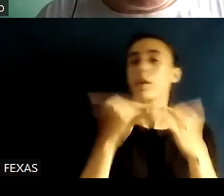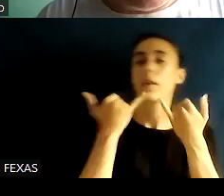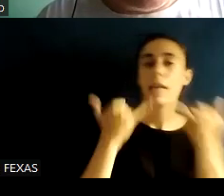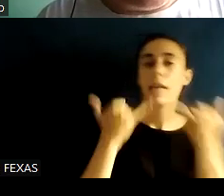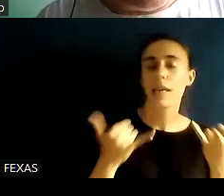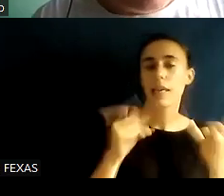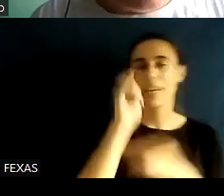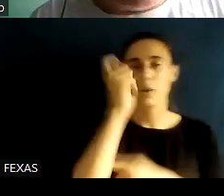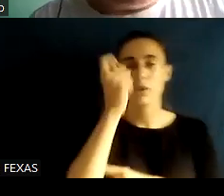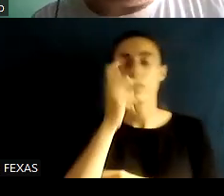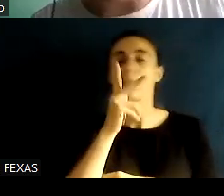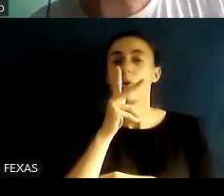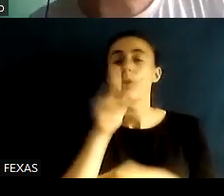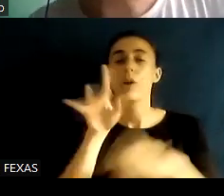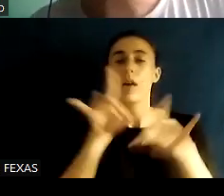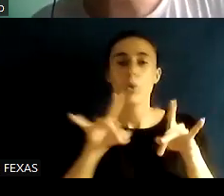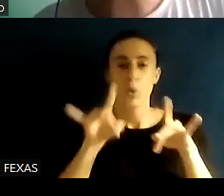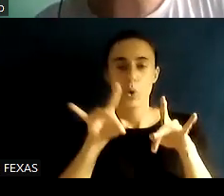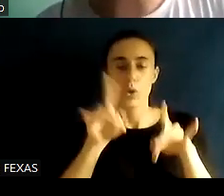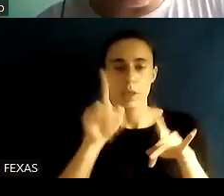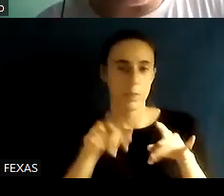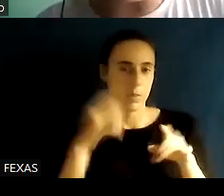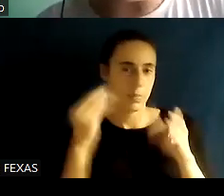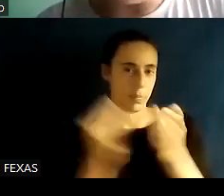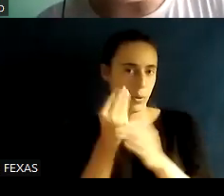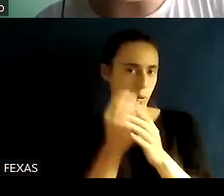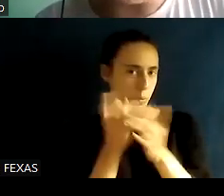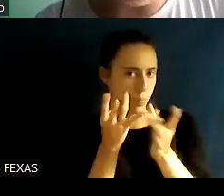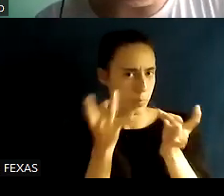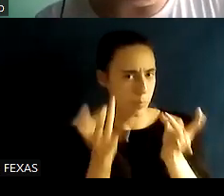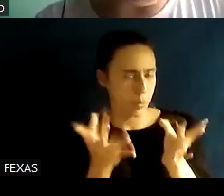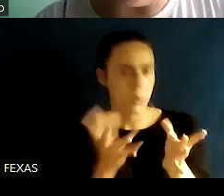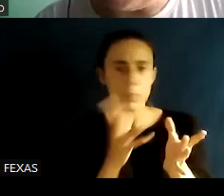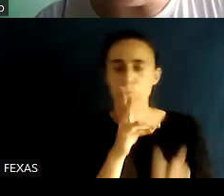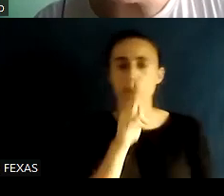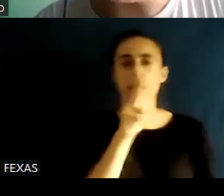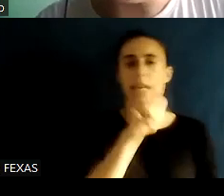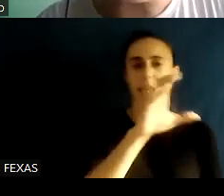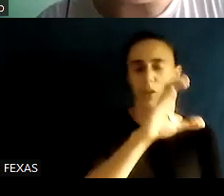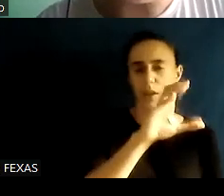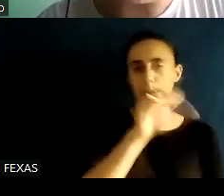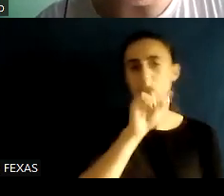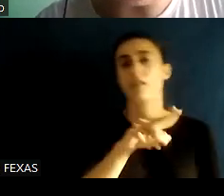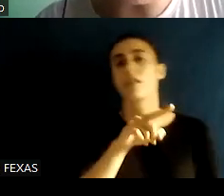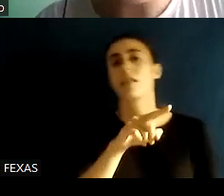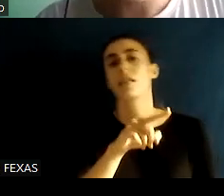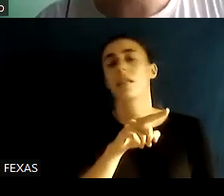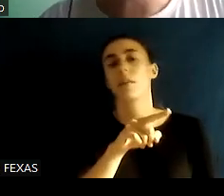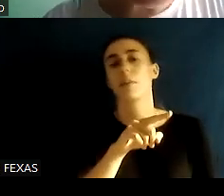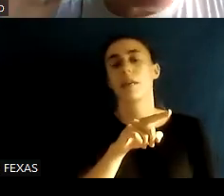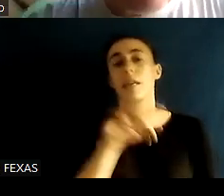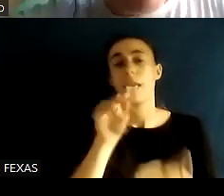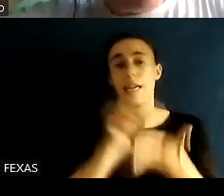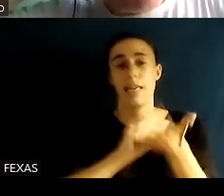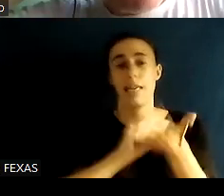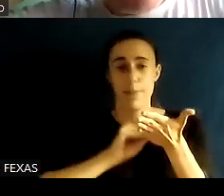productos, los productos inmediatos, de los hidratos de carbono, de los aminoácidos o de los lípidos.